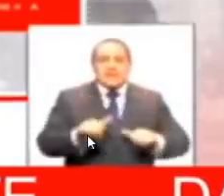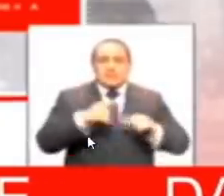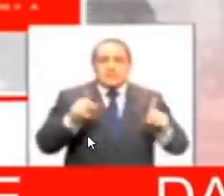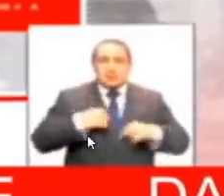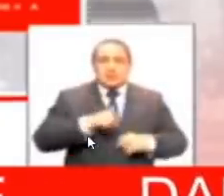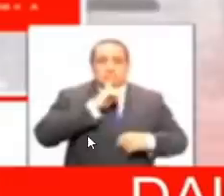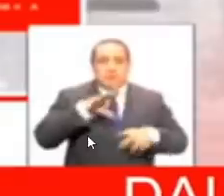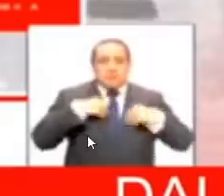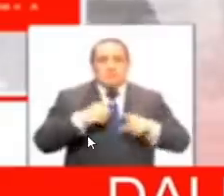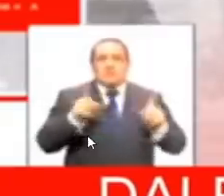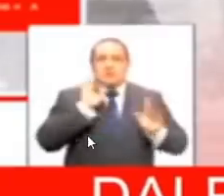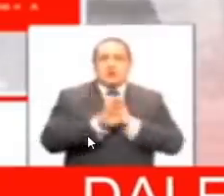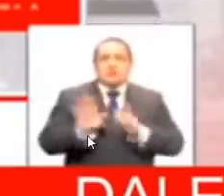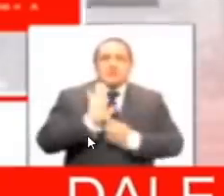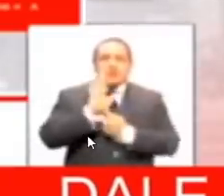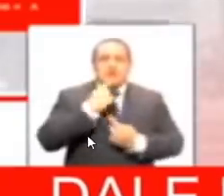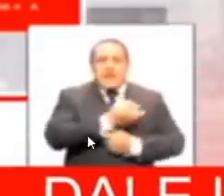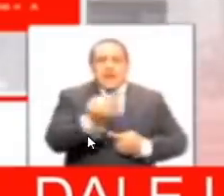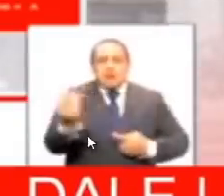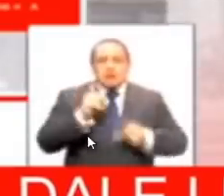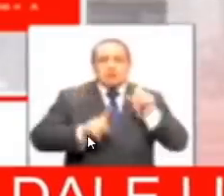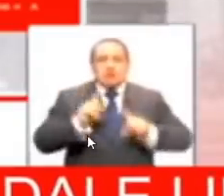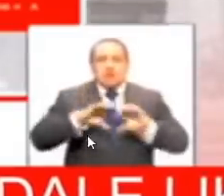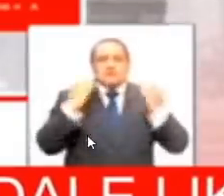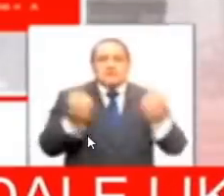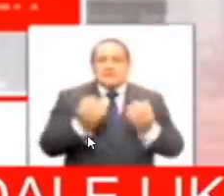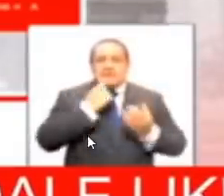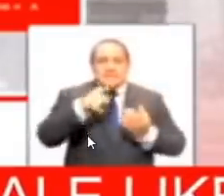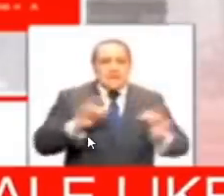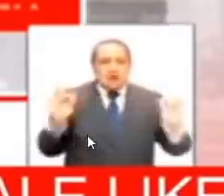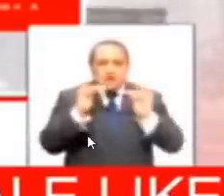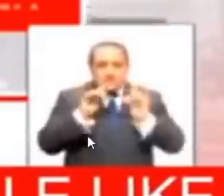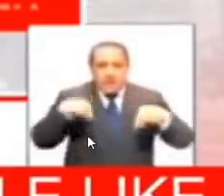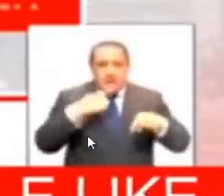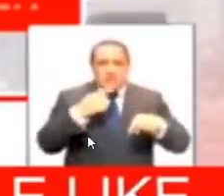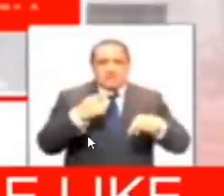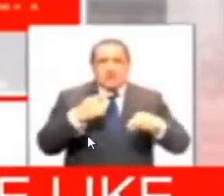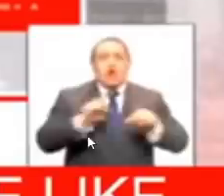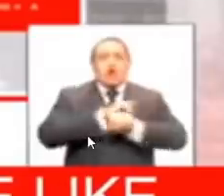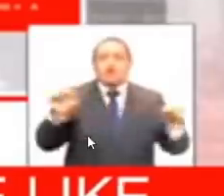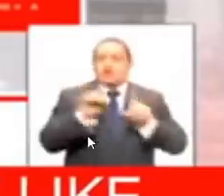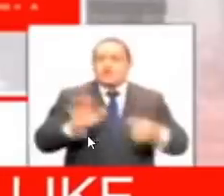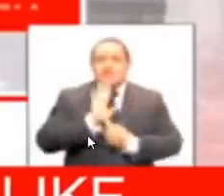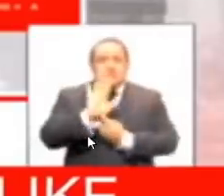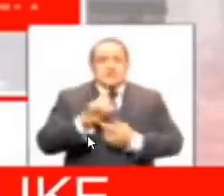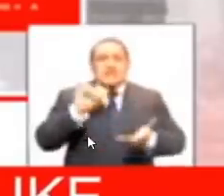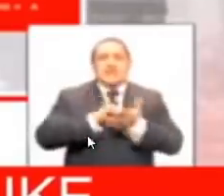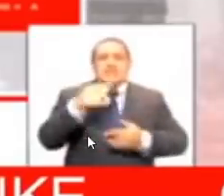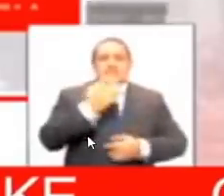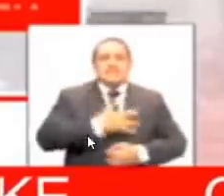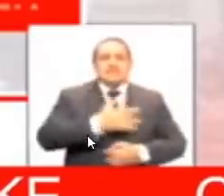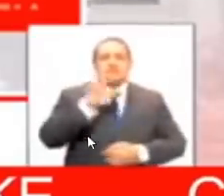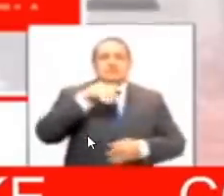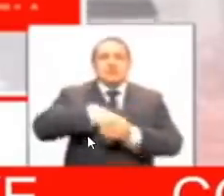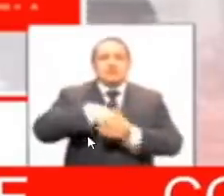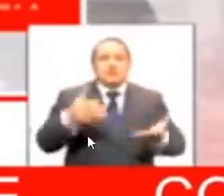Pero mientras no se demuestre que estos señores están conectados o no se demuestre el sentido de